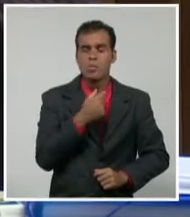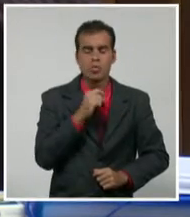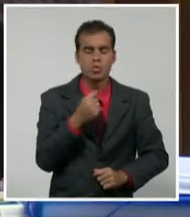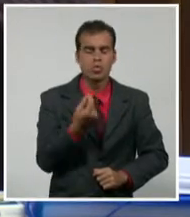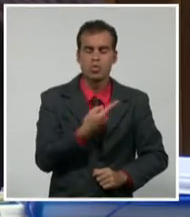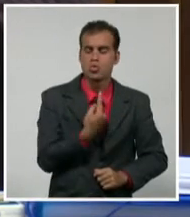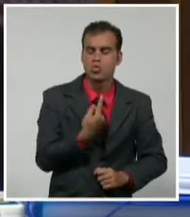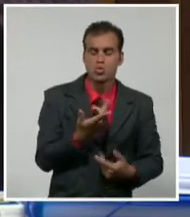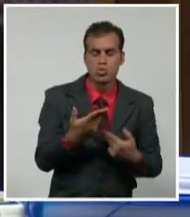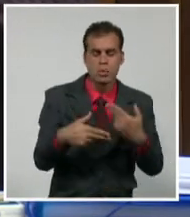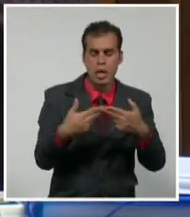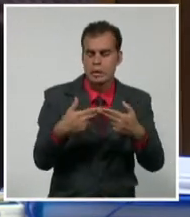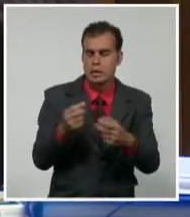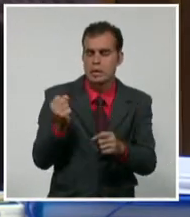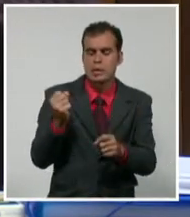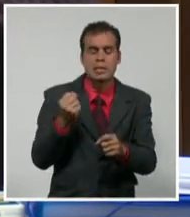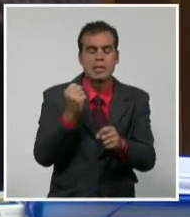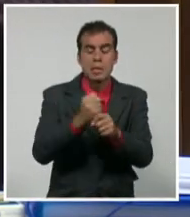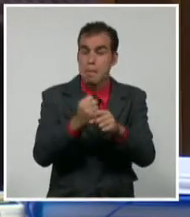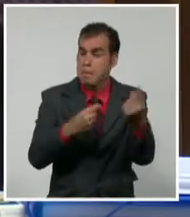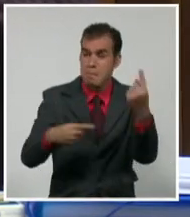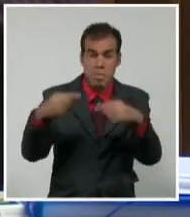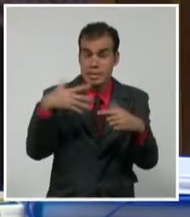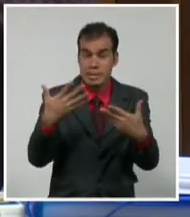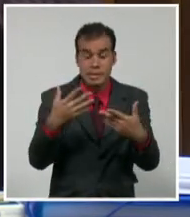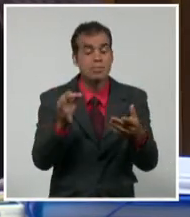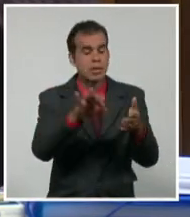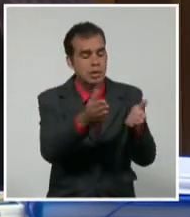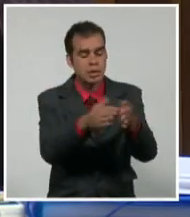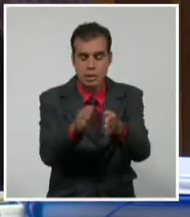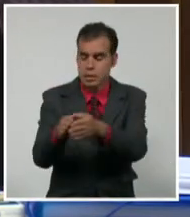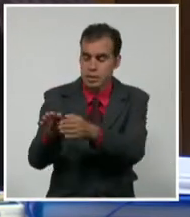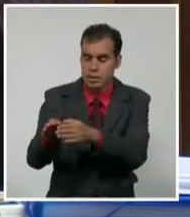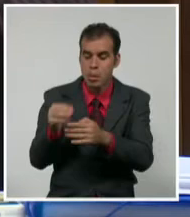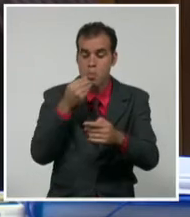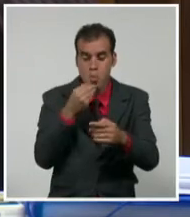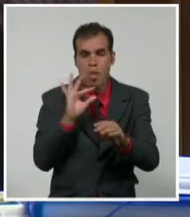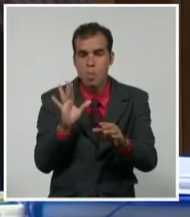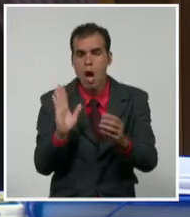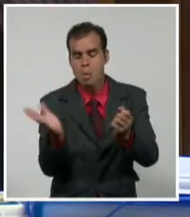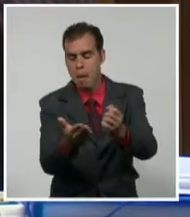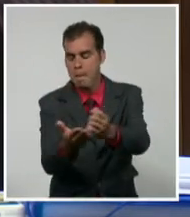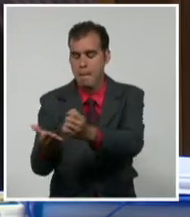si no sabrán que hay que sembrar sembrar sembrar y sembrar